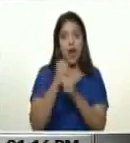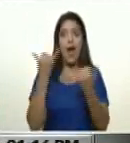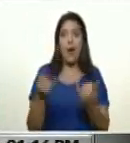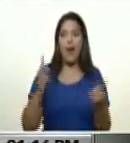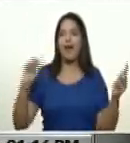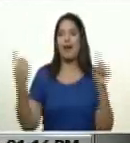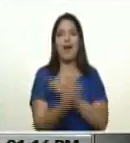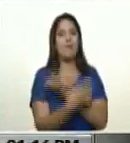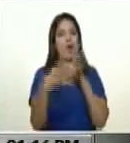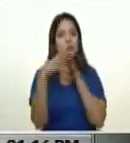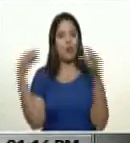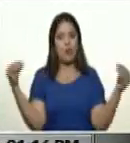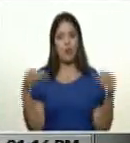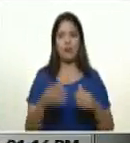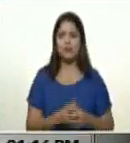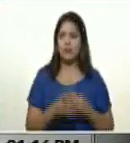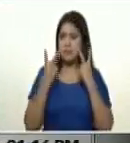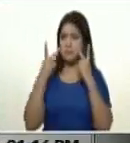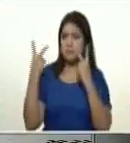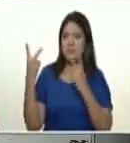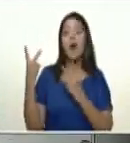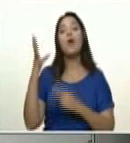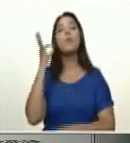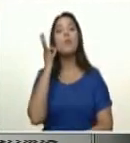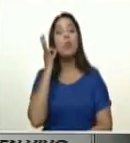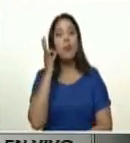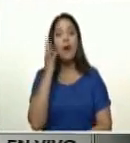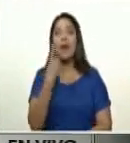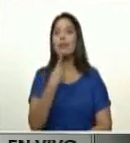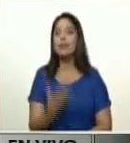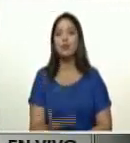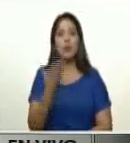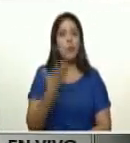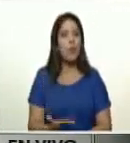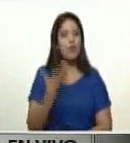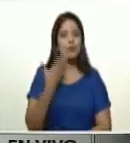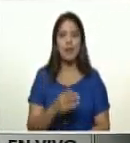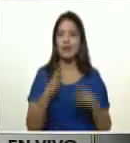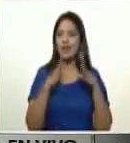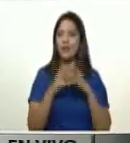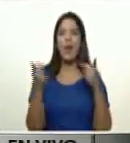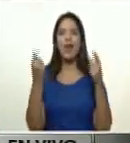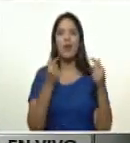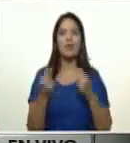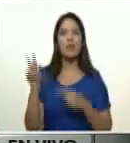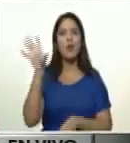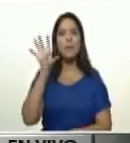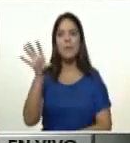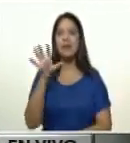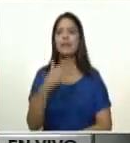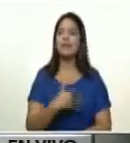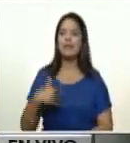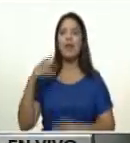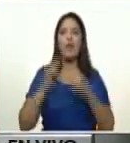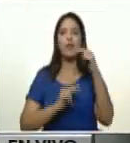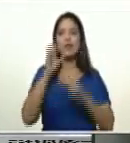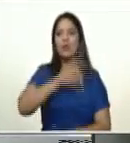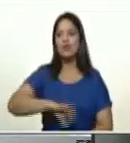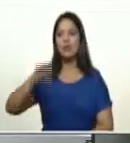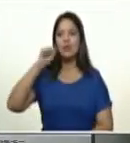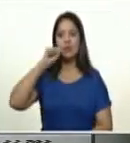miren. En pocas palabras, Jenny ha dicho cosas fundamentales en la vida económica de un país que quiere construir el socialismo.